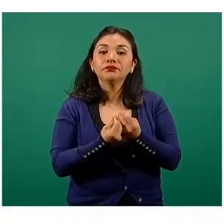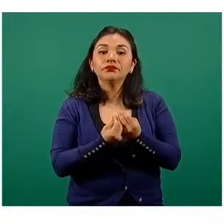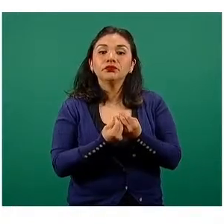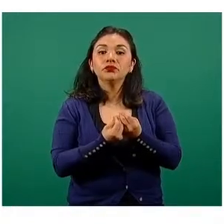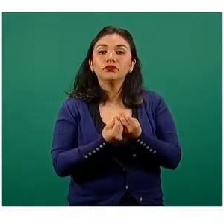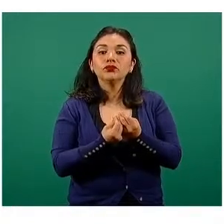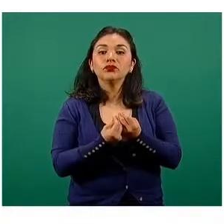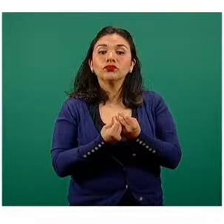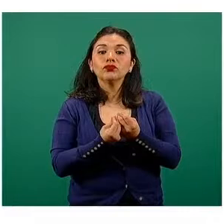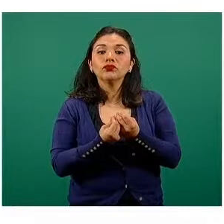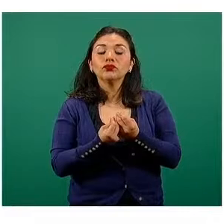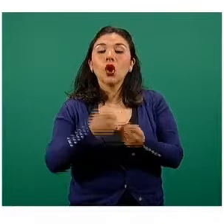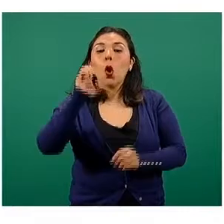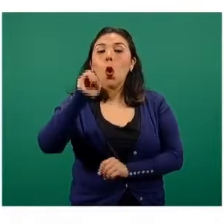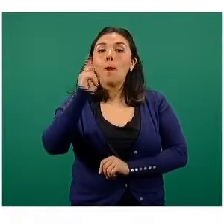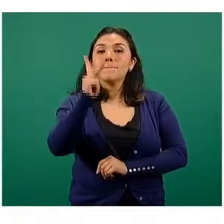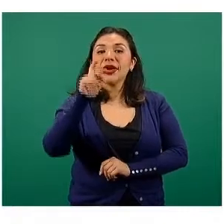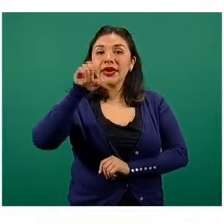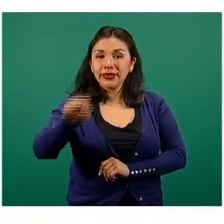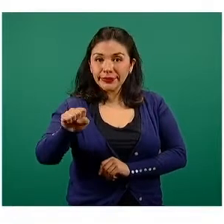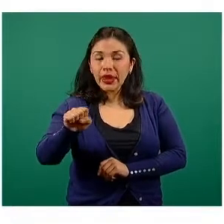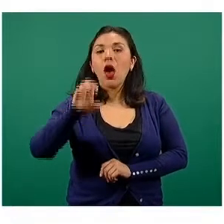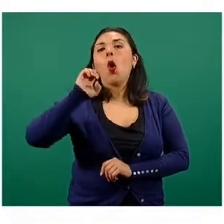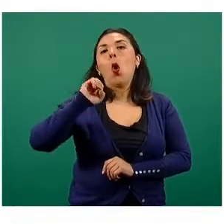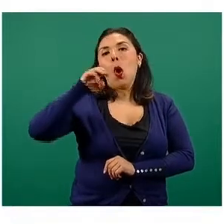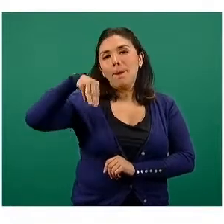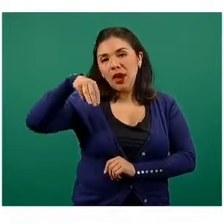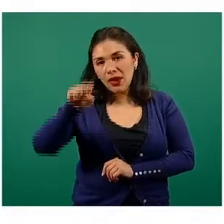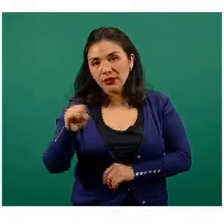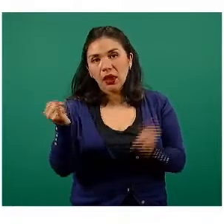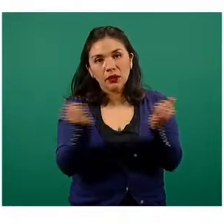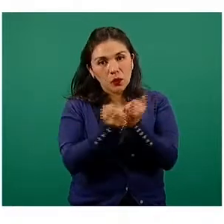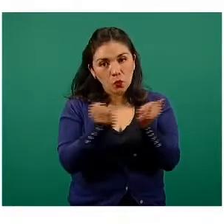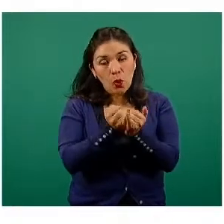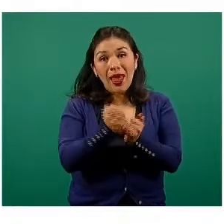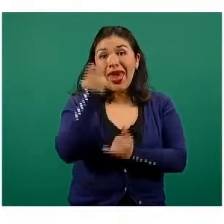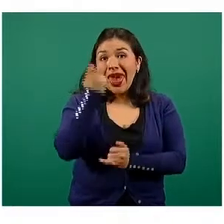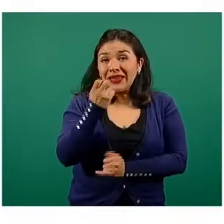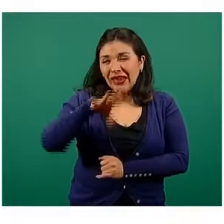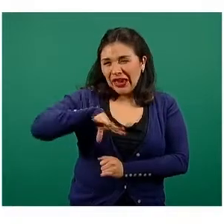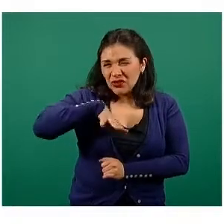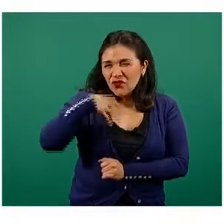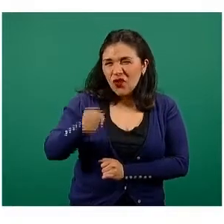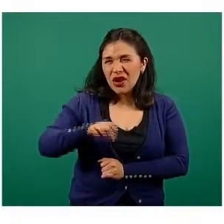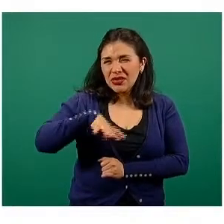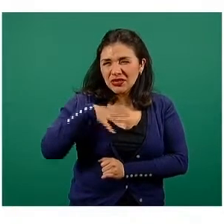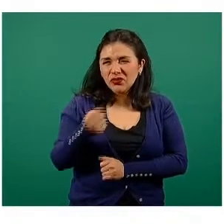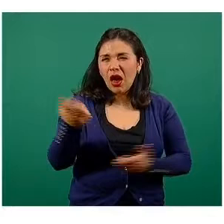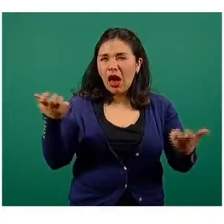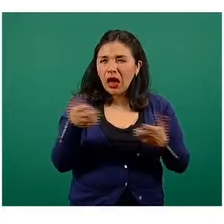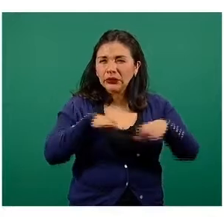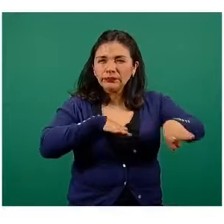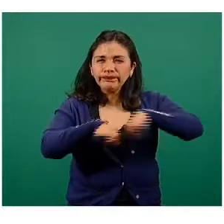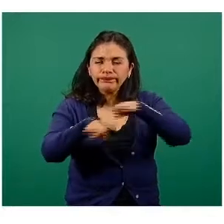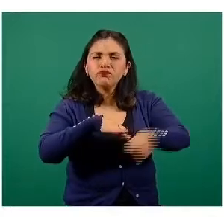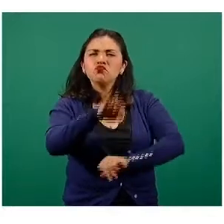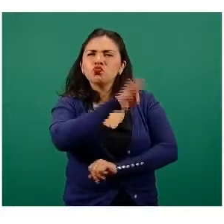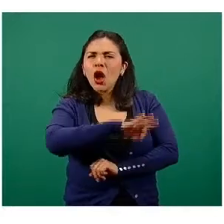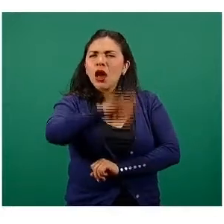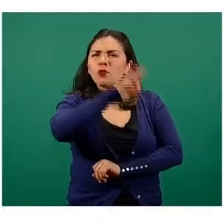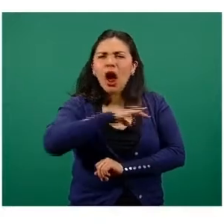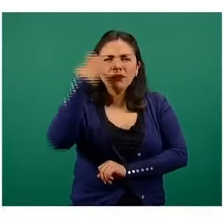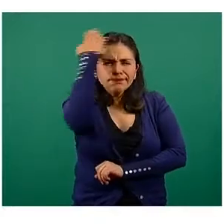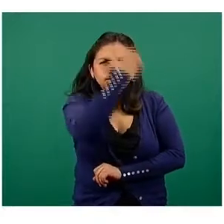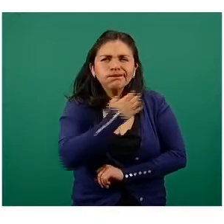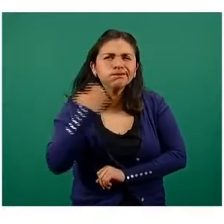la Organización Panamericana de la Salud, Organización Mundial de la Salud. Y a través de este esfuerzo hemos podido analizar e